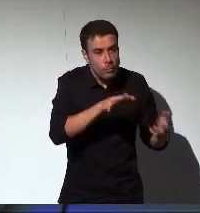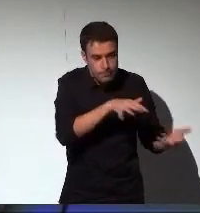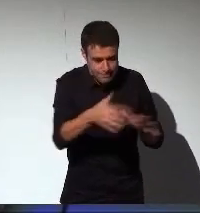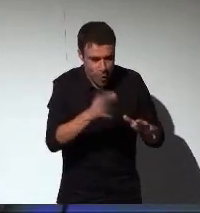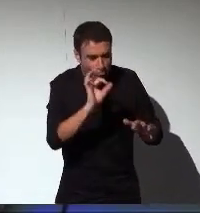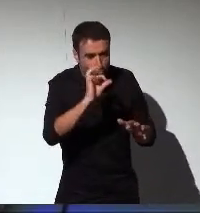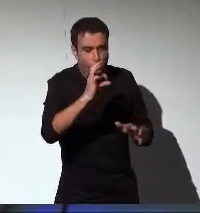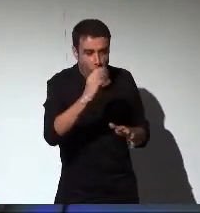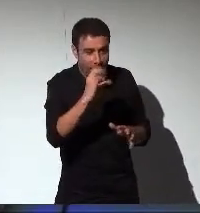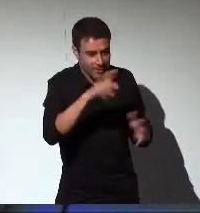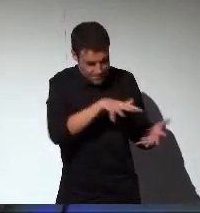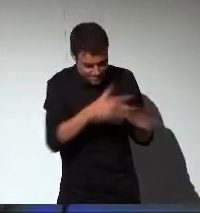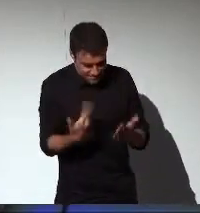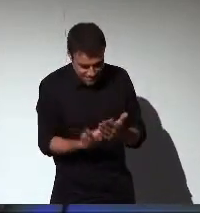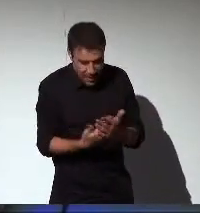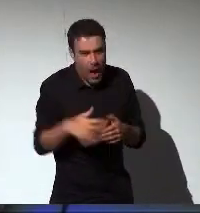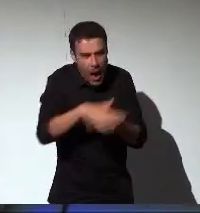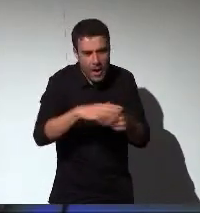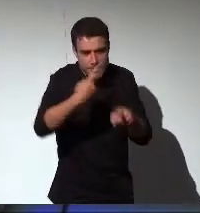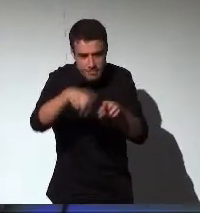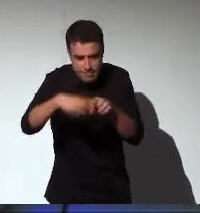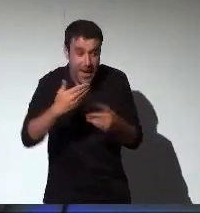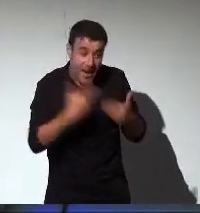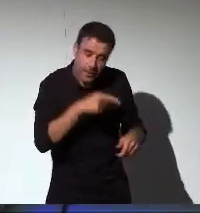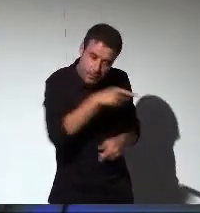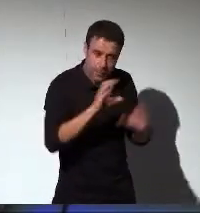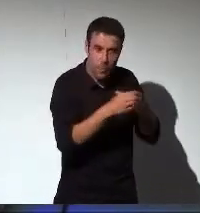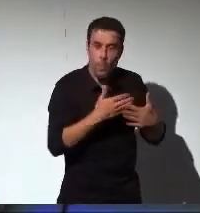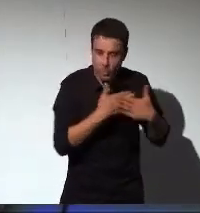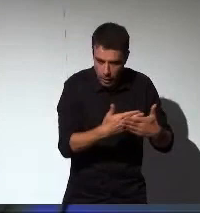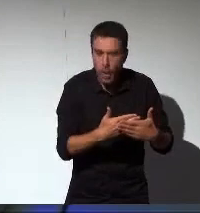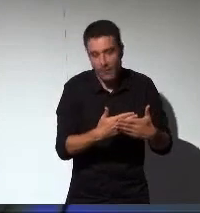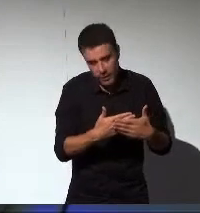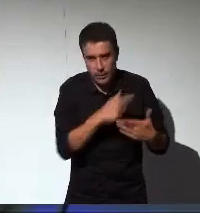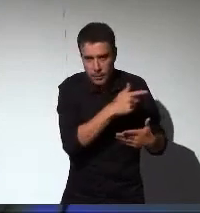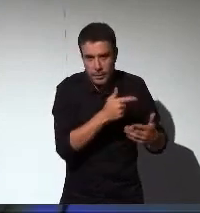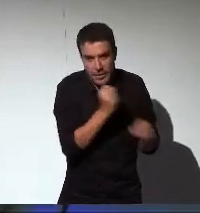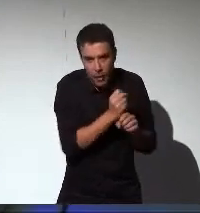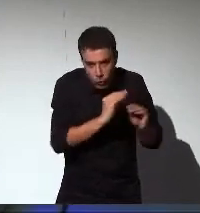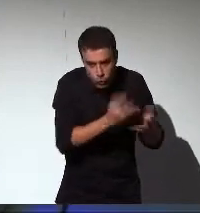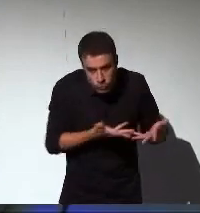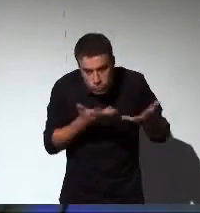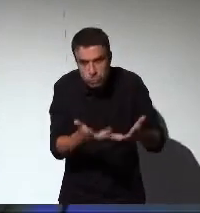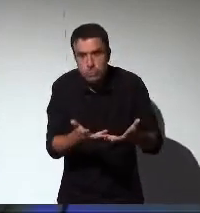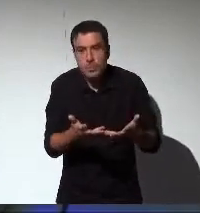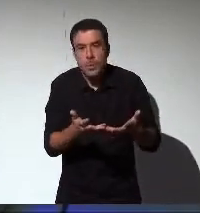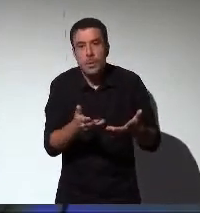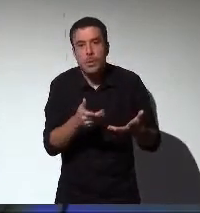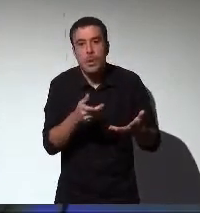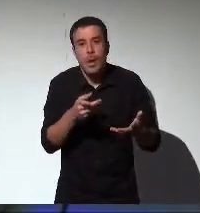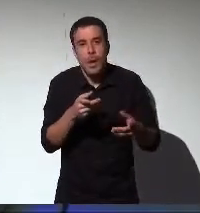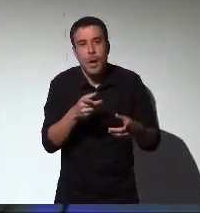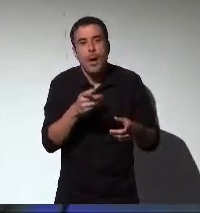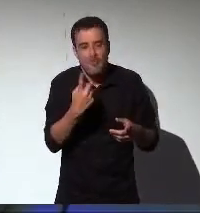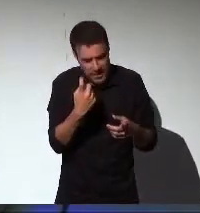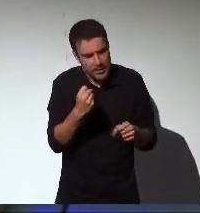materializa en las diferentes áreas, ¿no? Por supuesto que es una aportación que se hace, que hay mucho